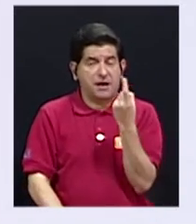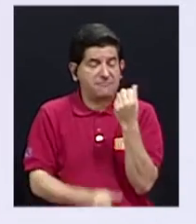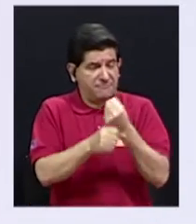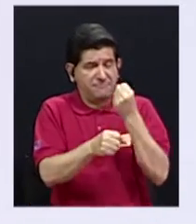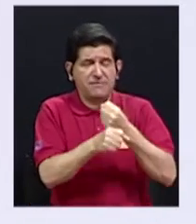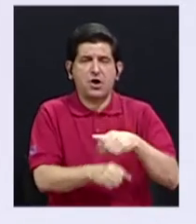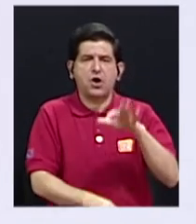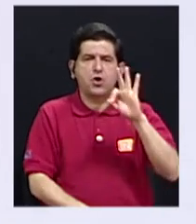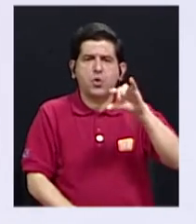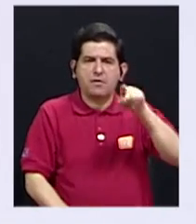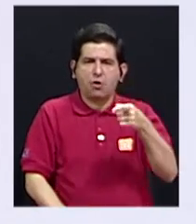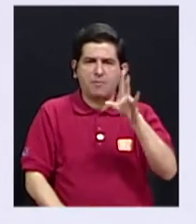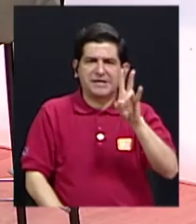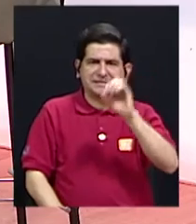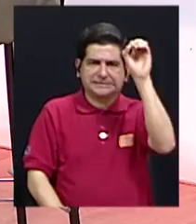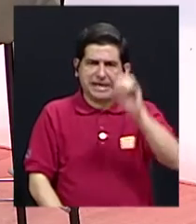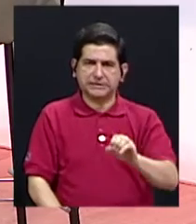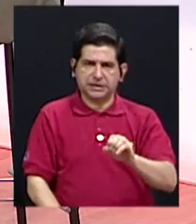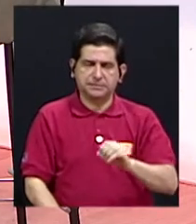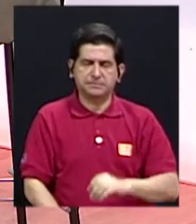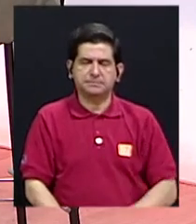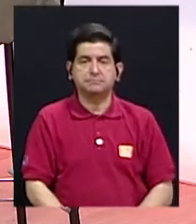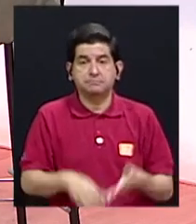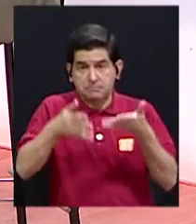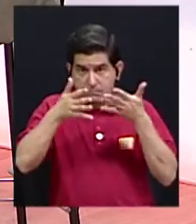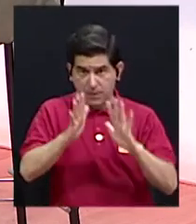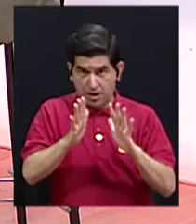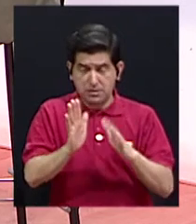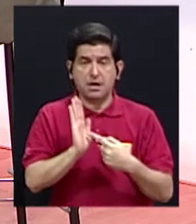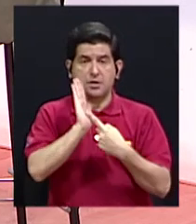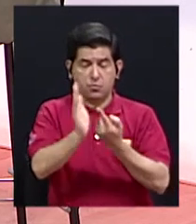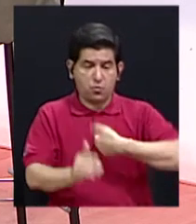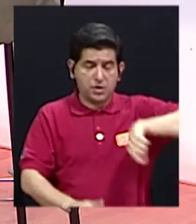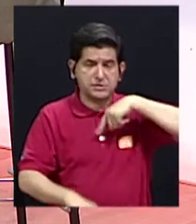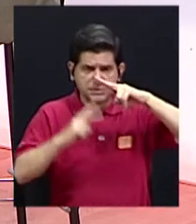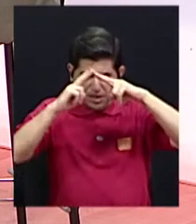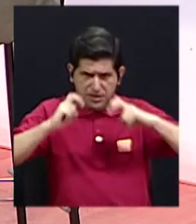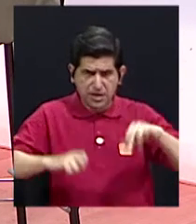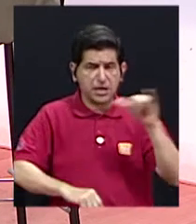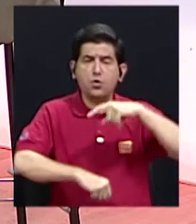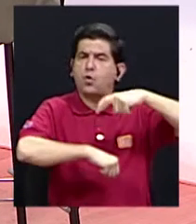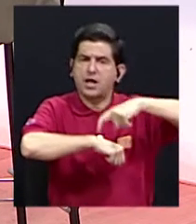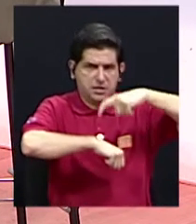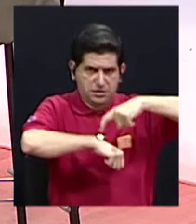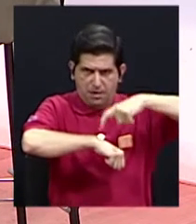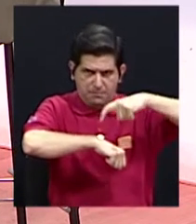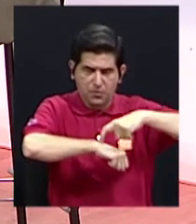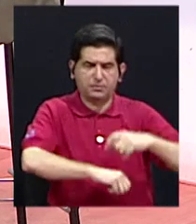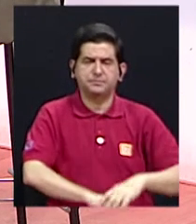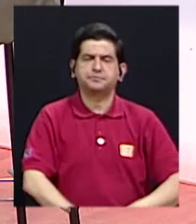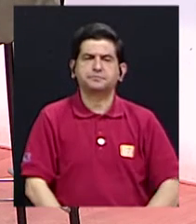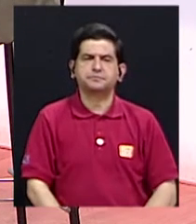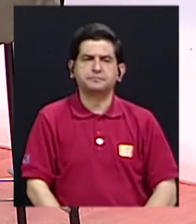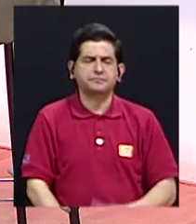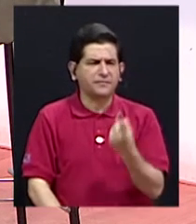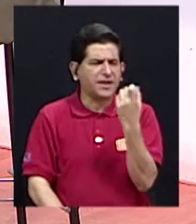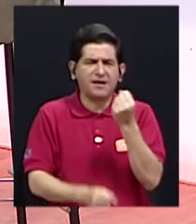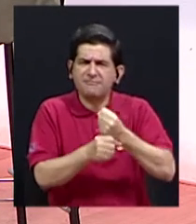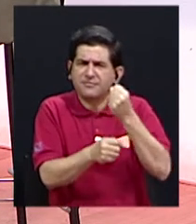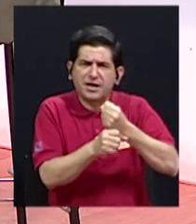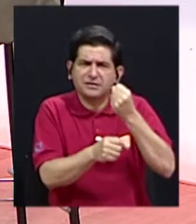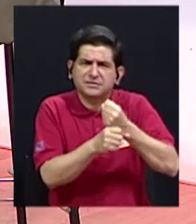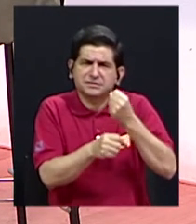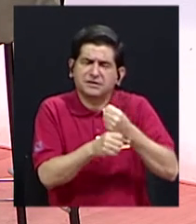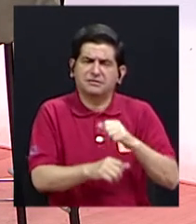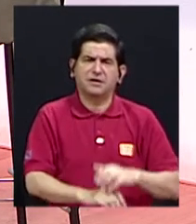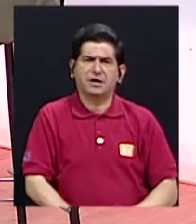de 9 7% mientras que para la muestra que nosotros estudiamos en ese mismo periodo de tiempo el desempleo